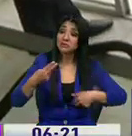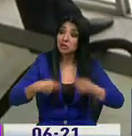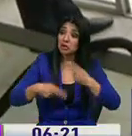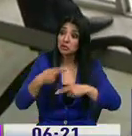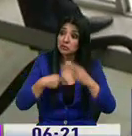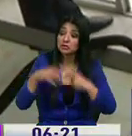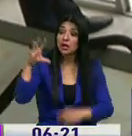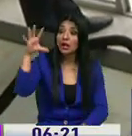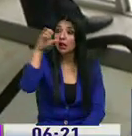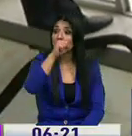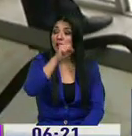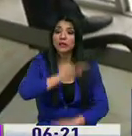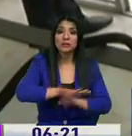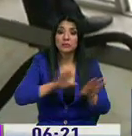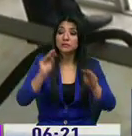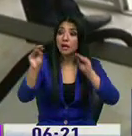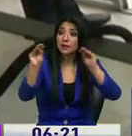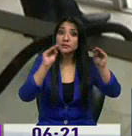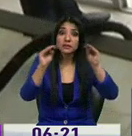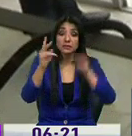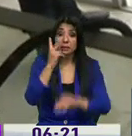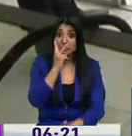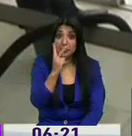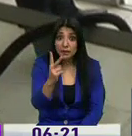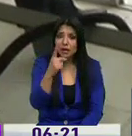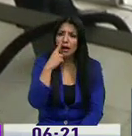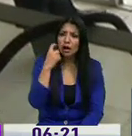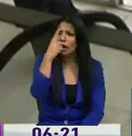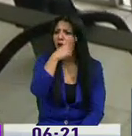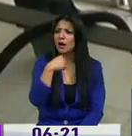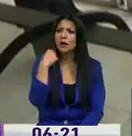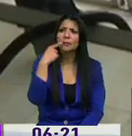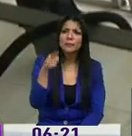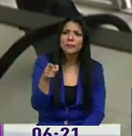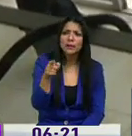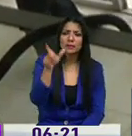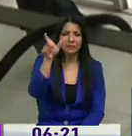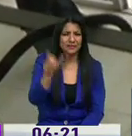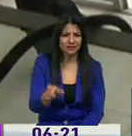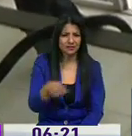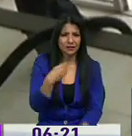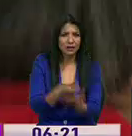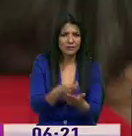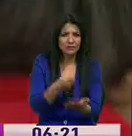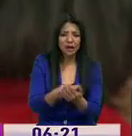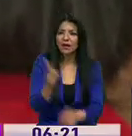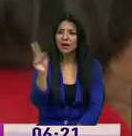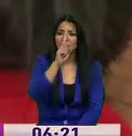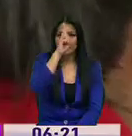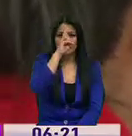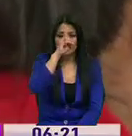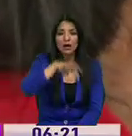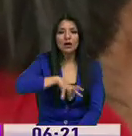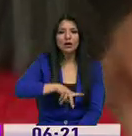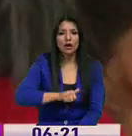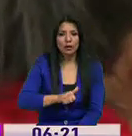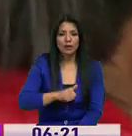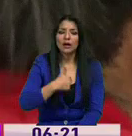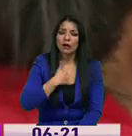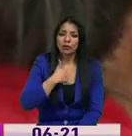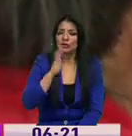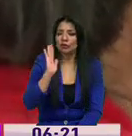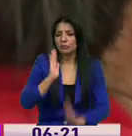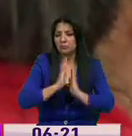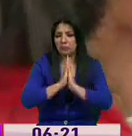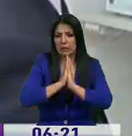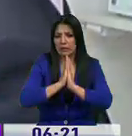alerta no y cuando vean estos señores entrar a sus negocios no son clientes en realidad sino que andan robando y haciendo perjuicio a los